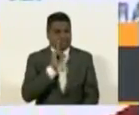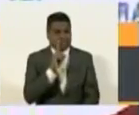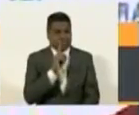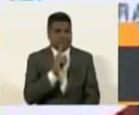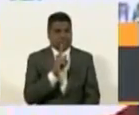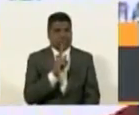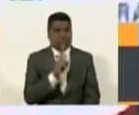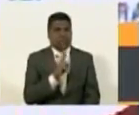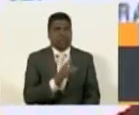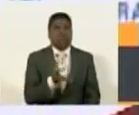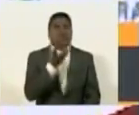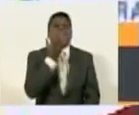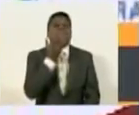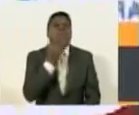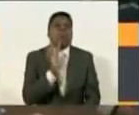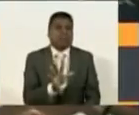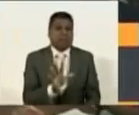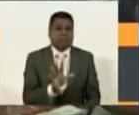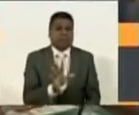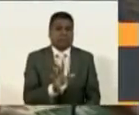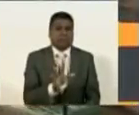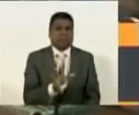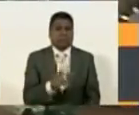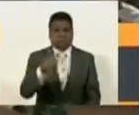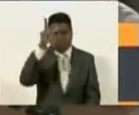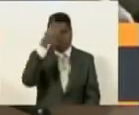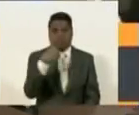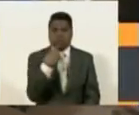que al monstruo Ramo Verde no sé qué cosa le había pasado.